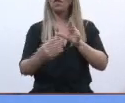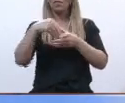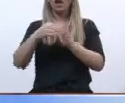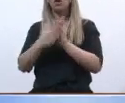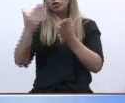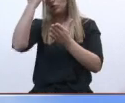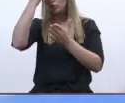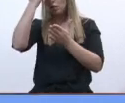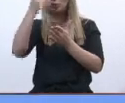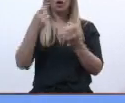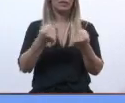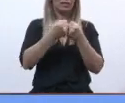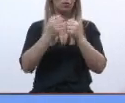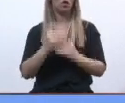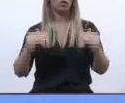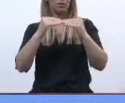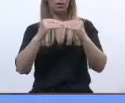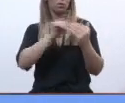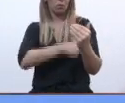tratado tiene esa jerarquía.